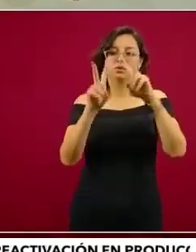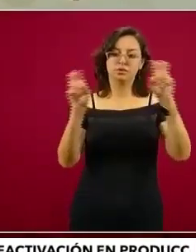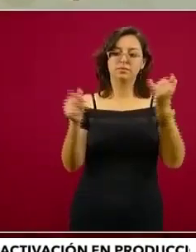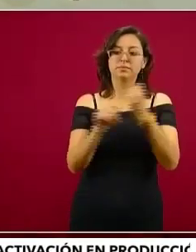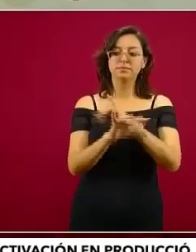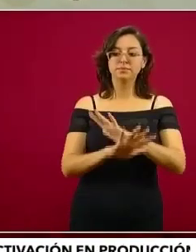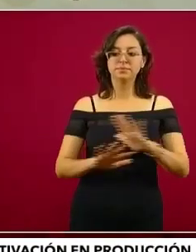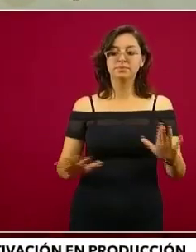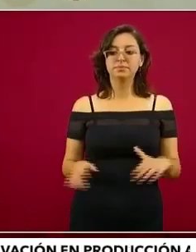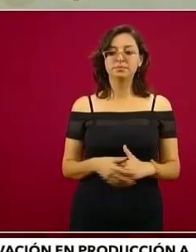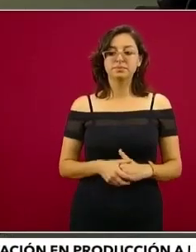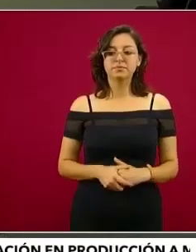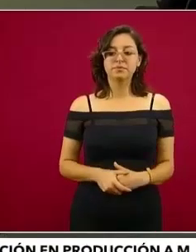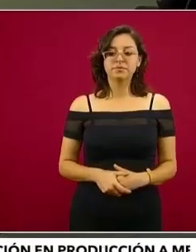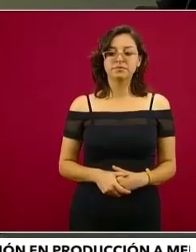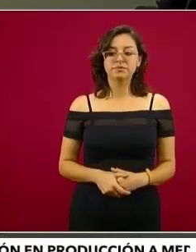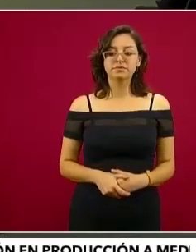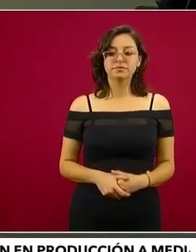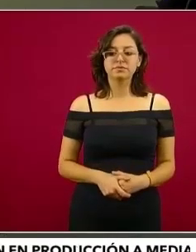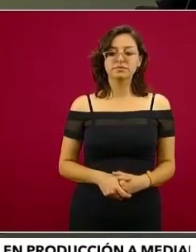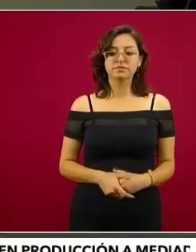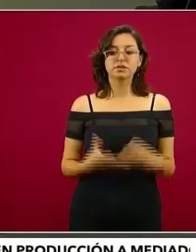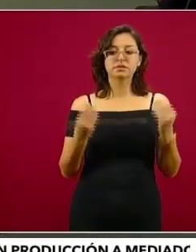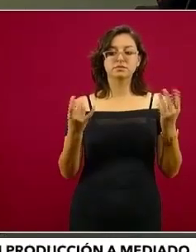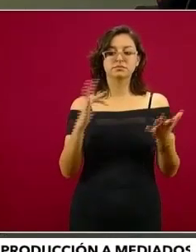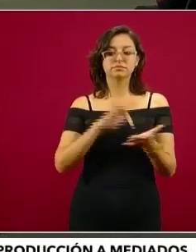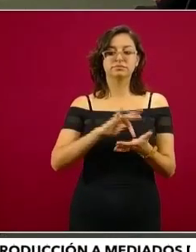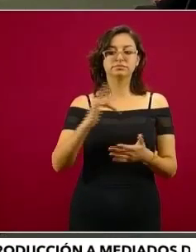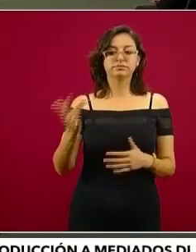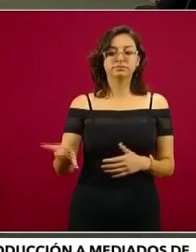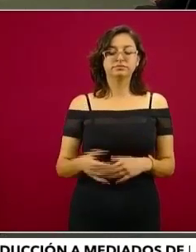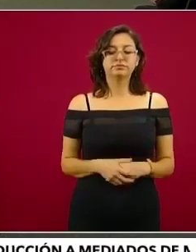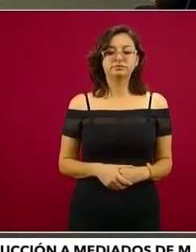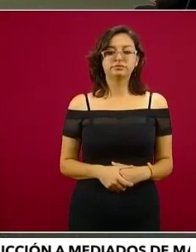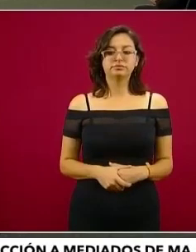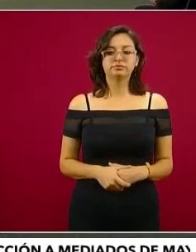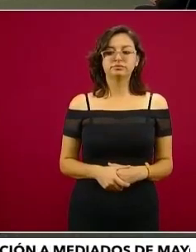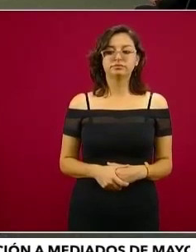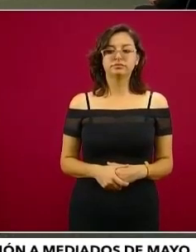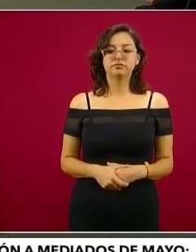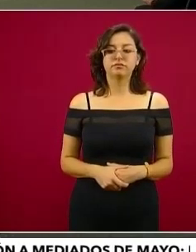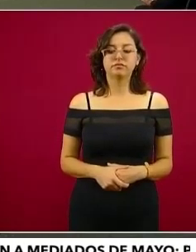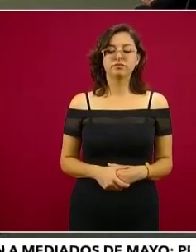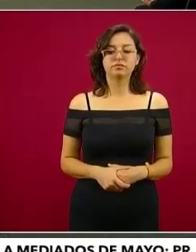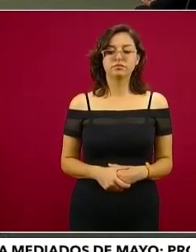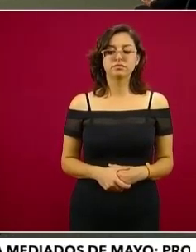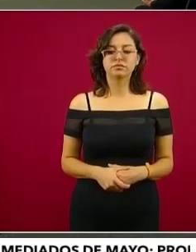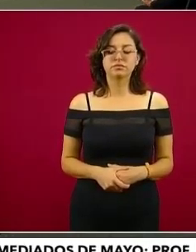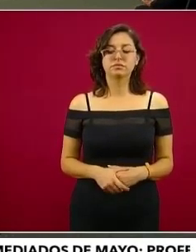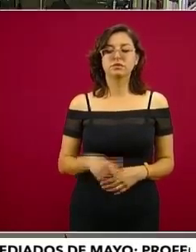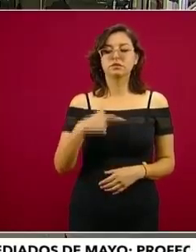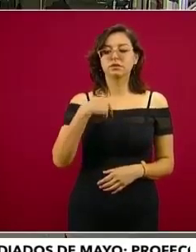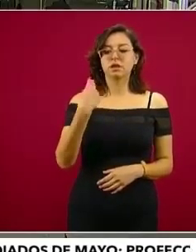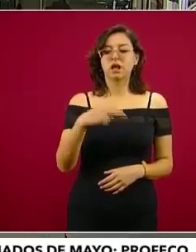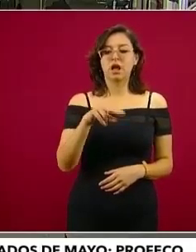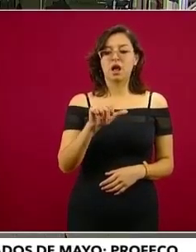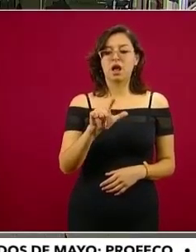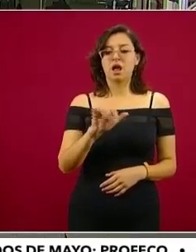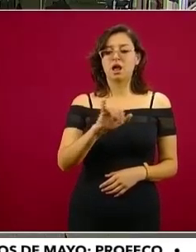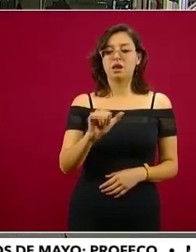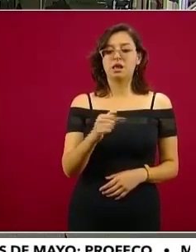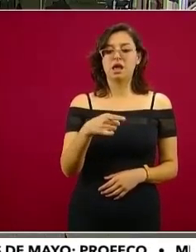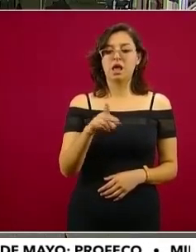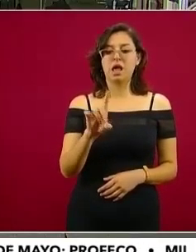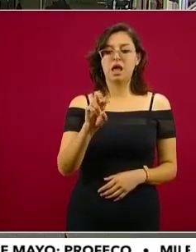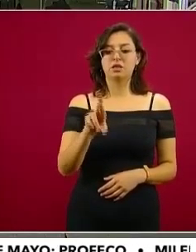información. Sí. Muchas gracias. Muchas gracias. Gracias. Usted, por favor. Usted. Con respecto